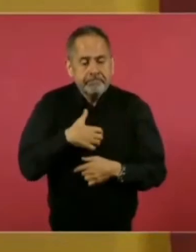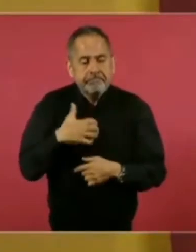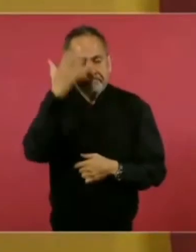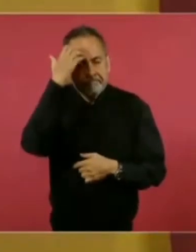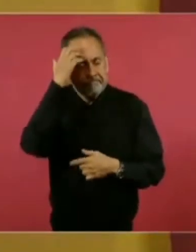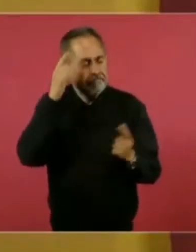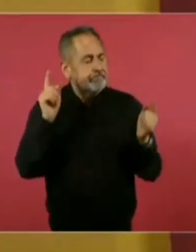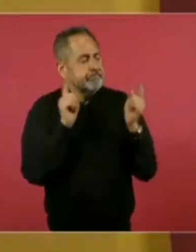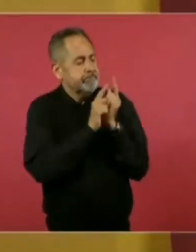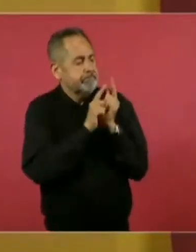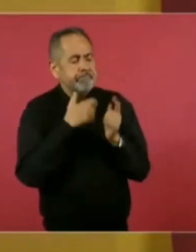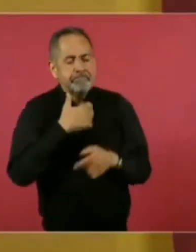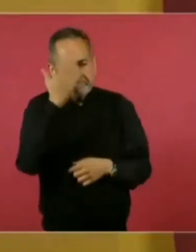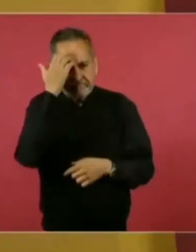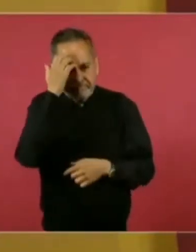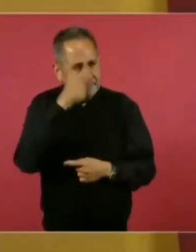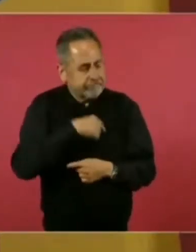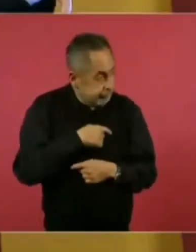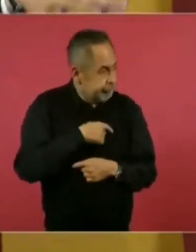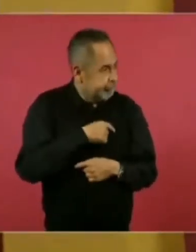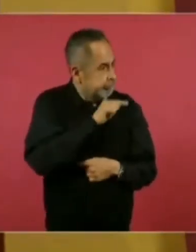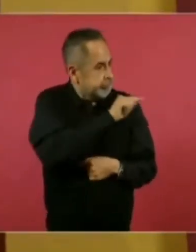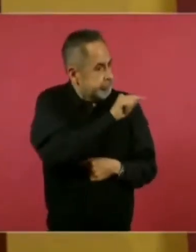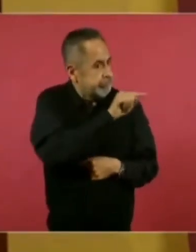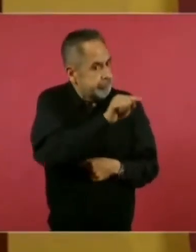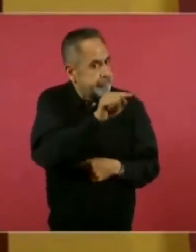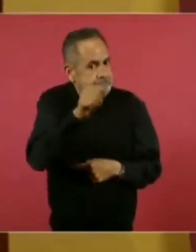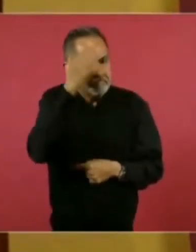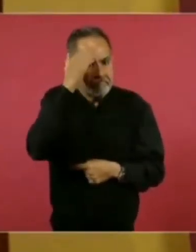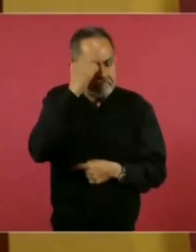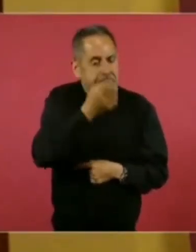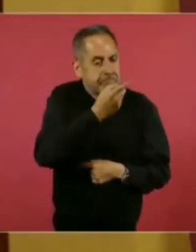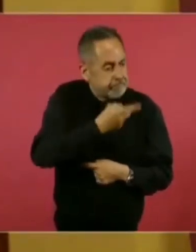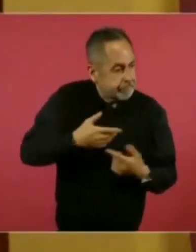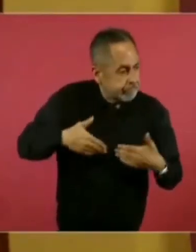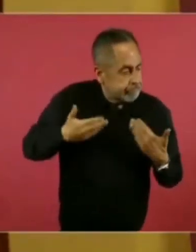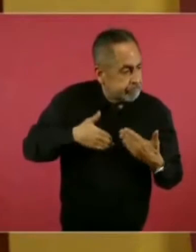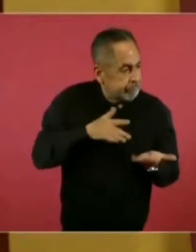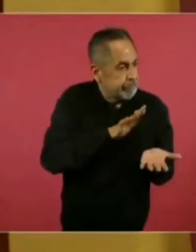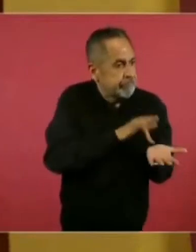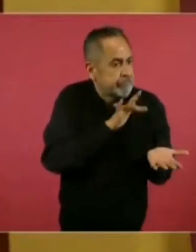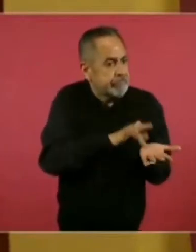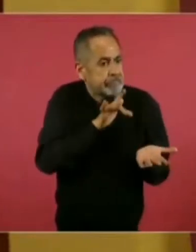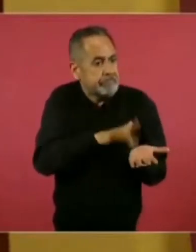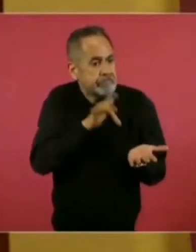conoció a muchos de los que participaron